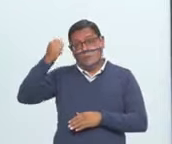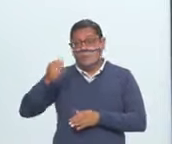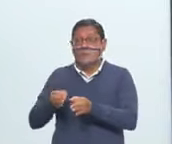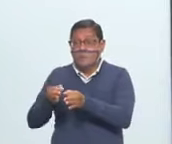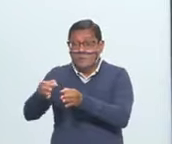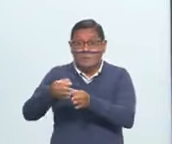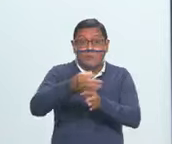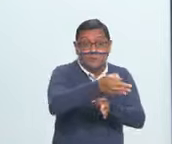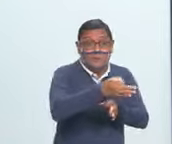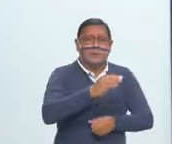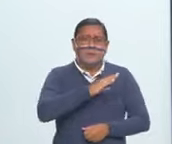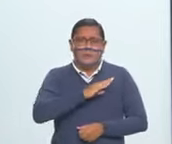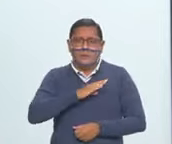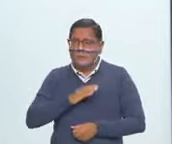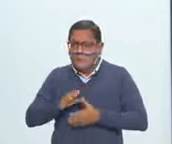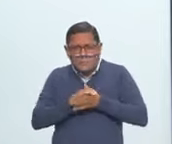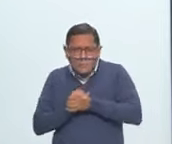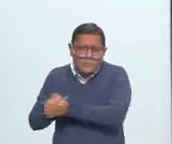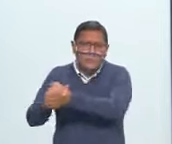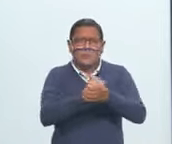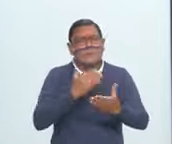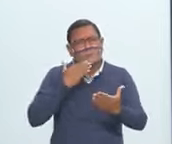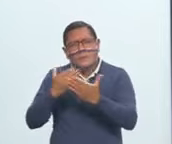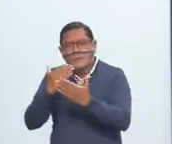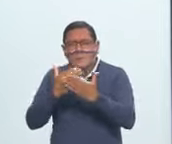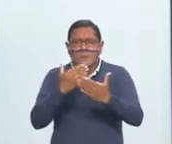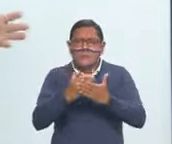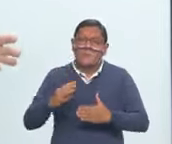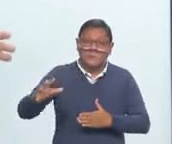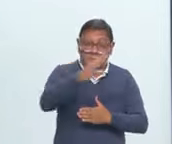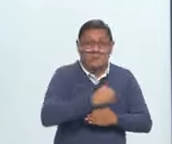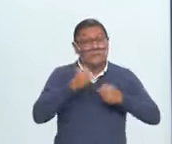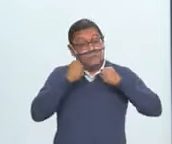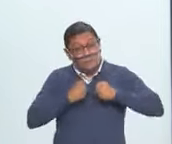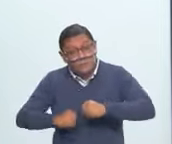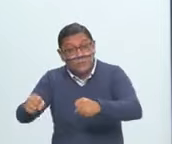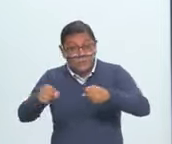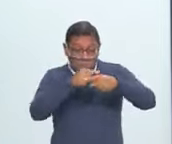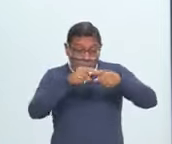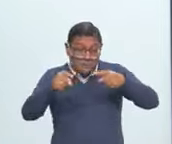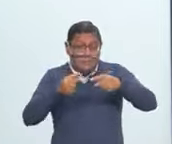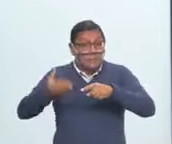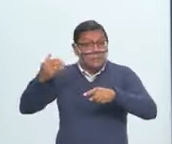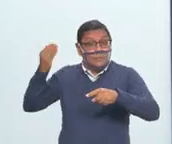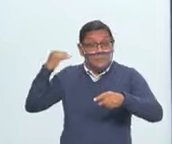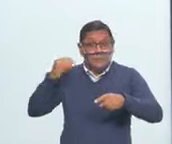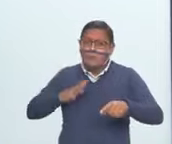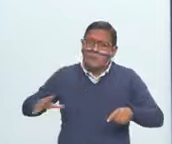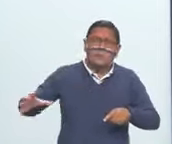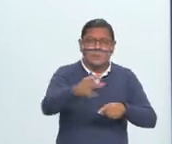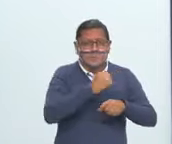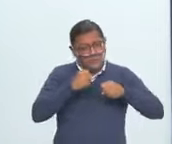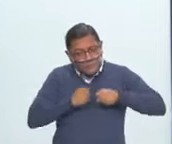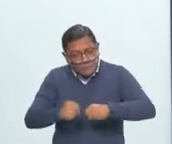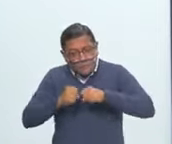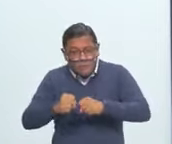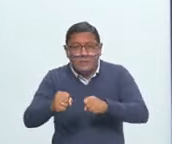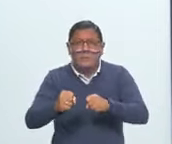es agradecerles todo ese esfuerzo que han venido realizando a lo largo de estas últimas semanas, la forma como han